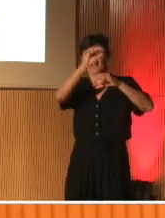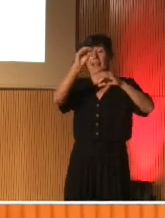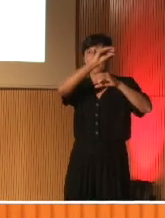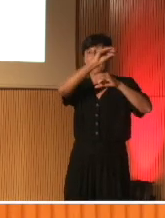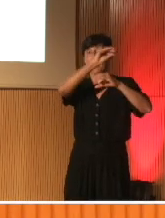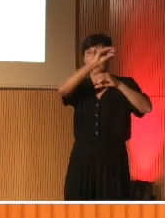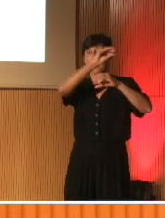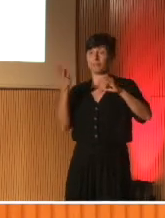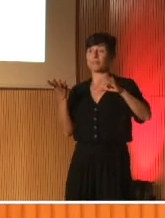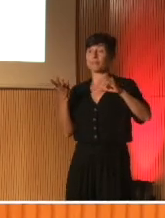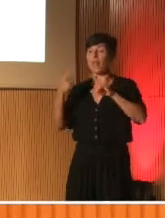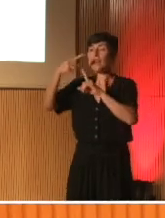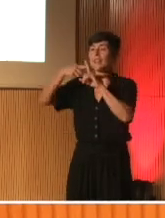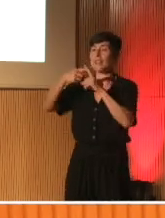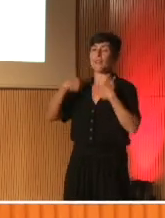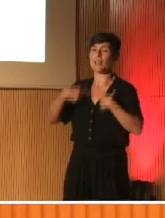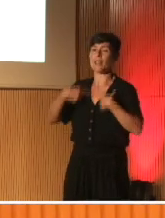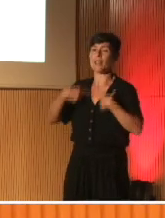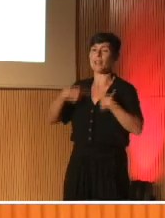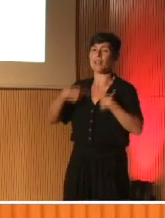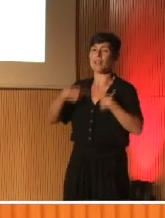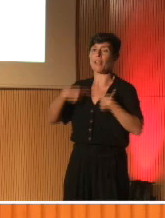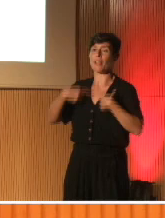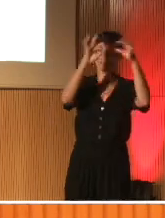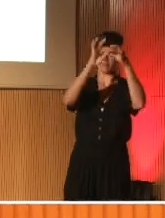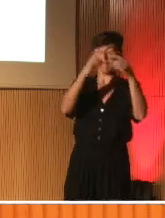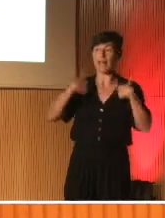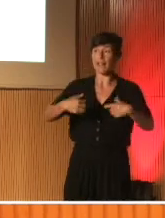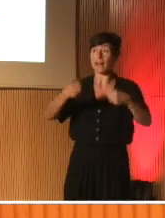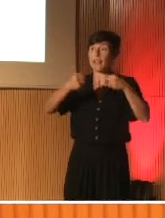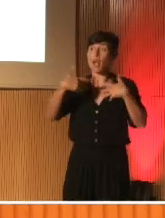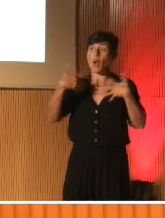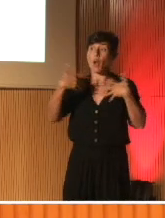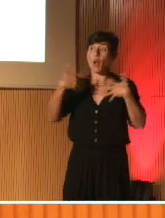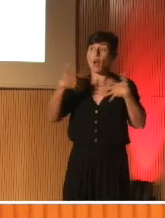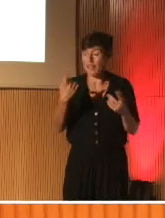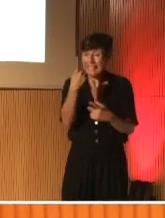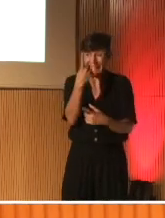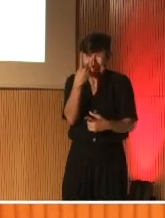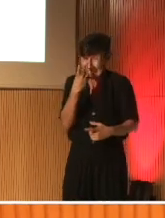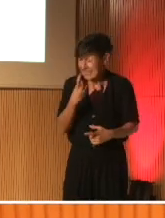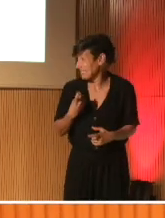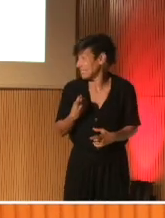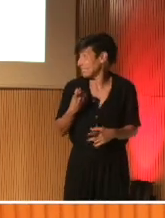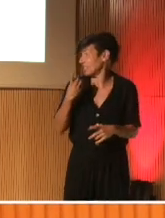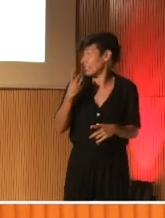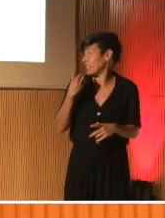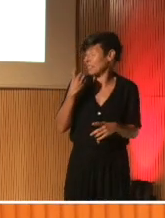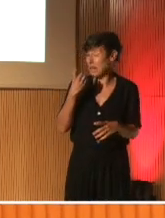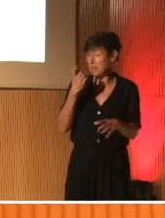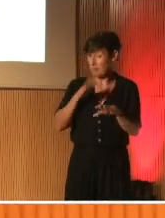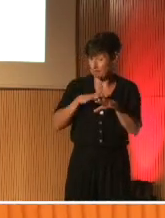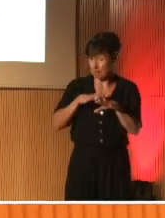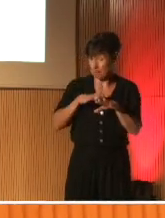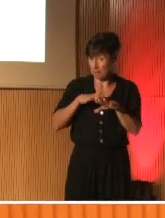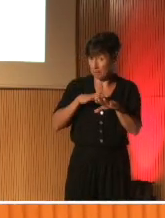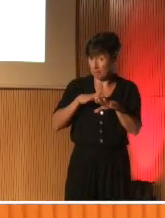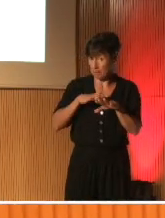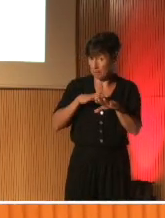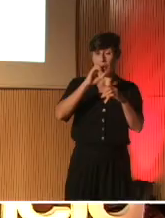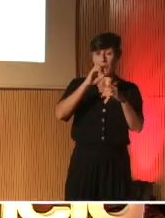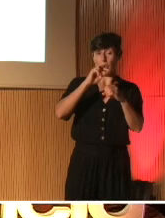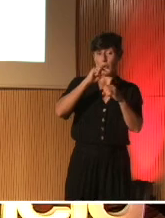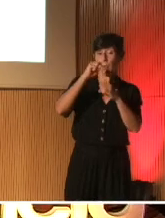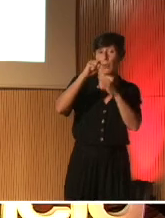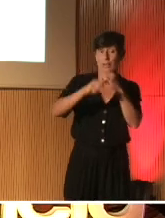núcleo un nivel de energía que energía la energía necesaria para poder arrancar un electrón de ese